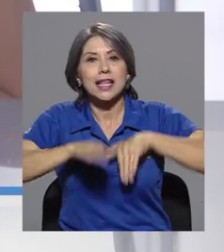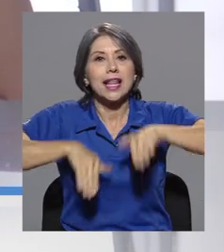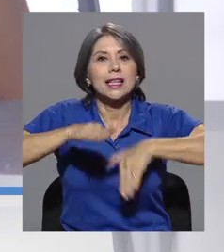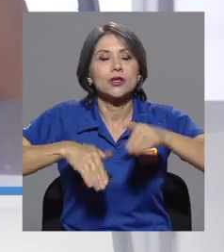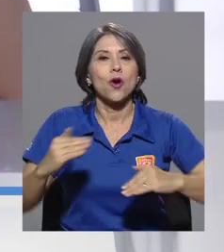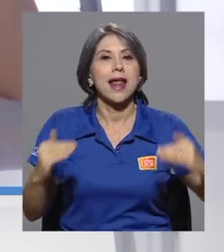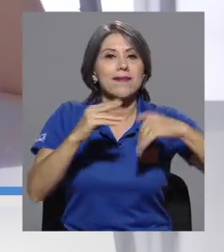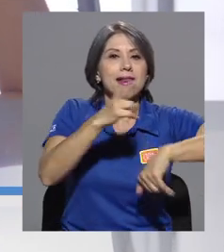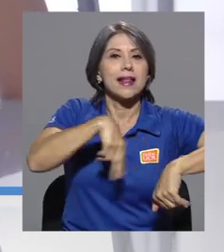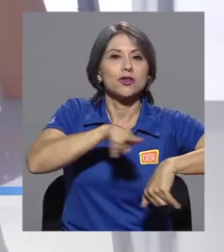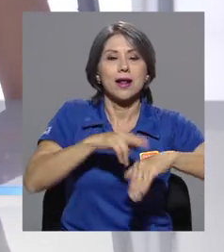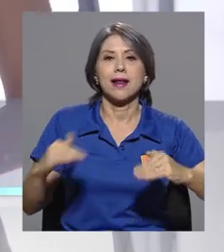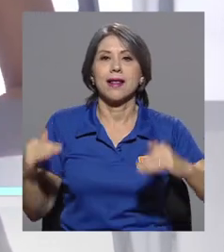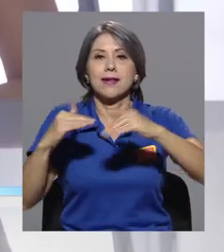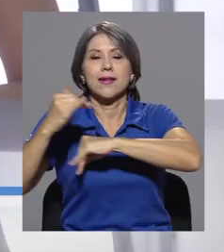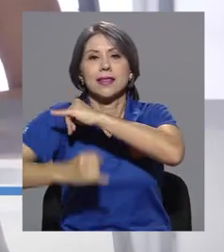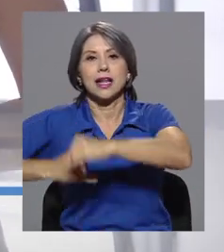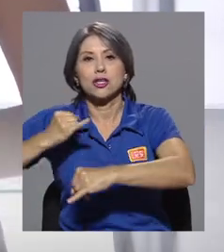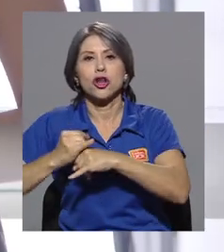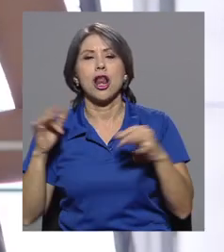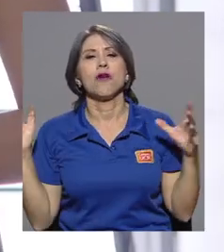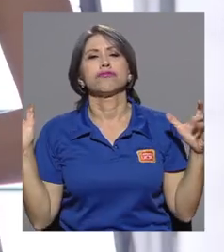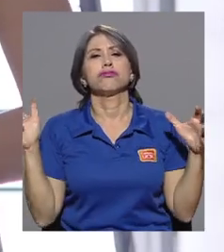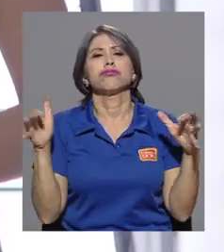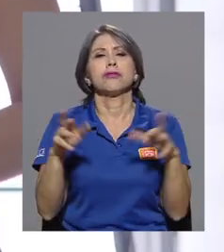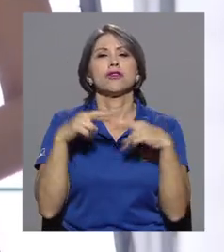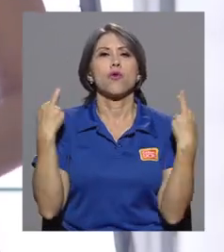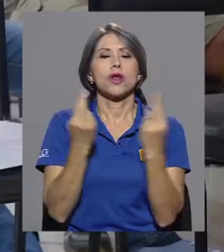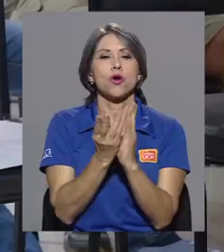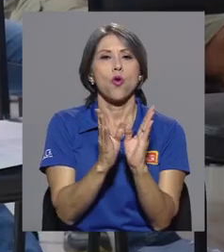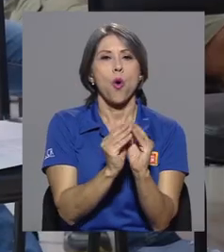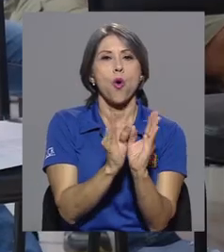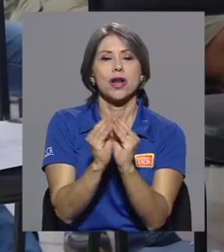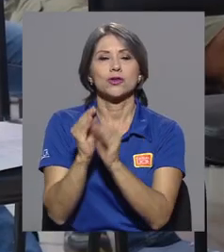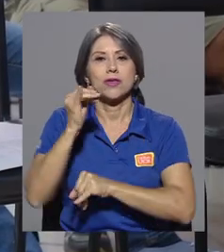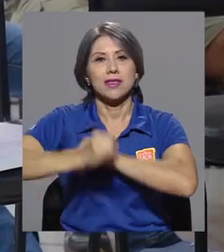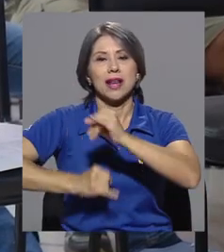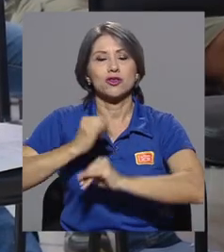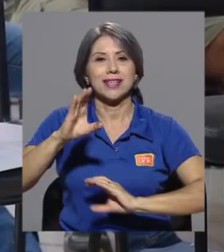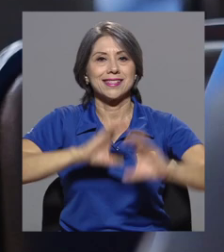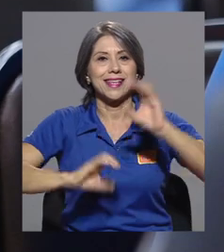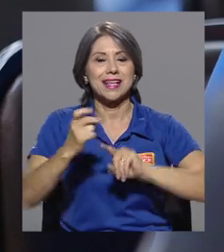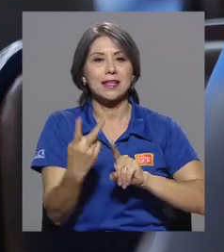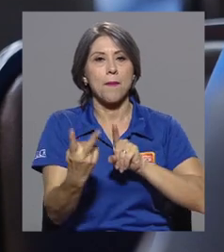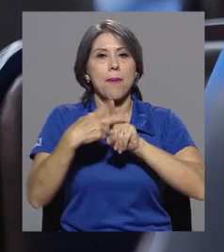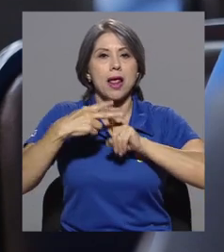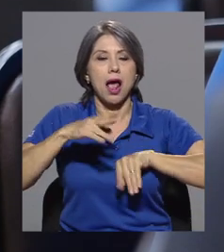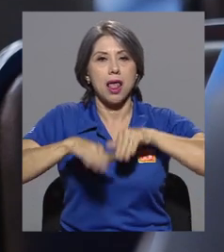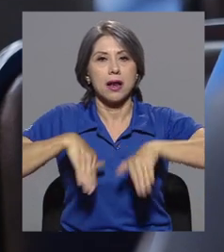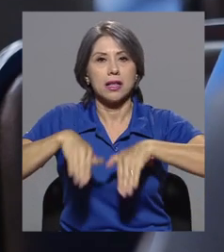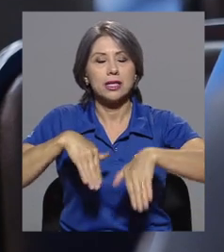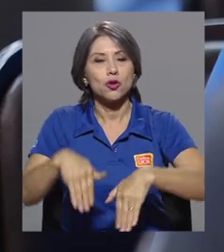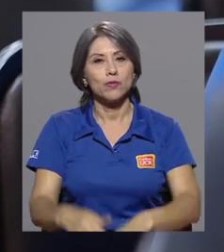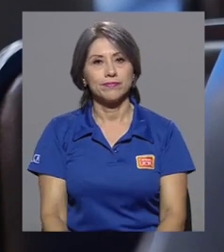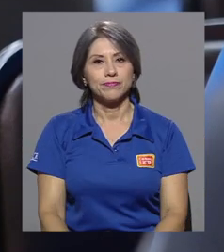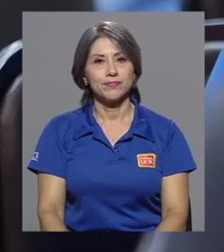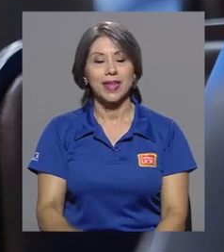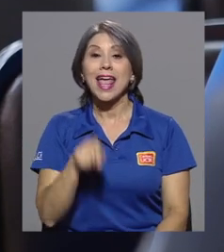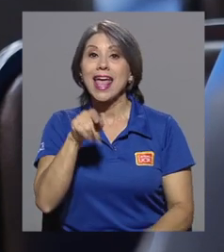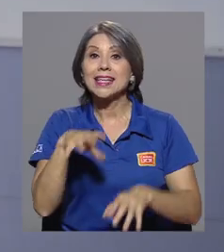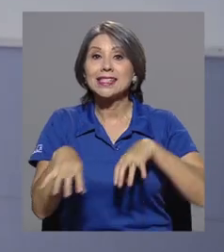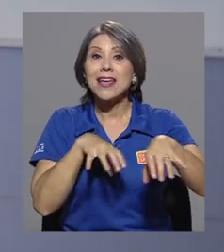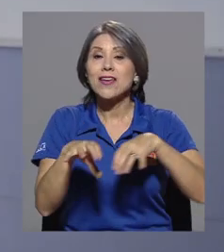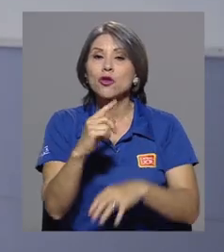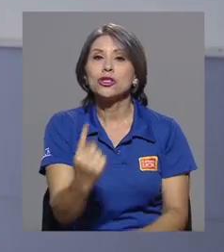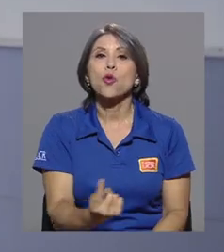nivel nacional e internacional se reunieron en el Congreso Internacional de Ciencias Aplicadas a la Natación. Este evento